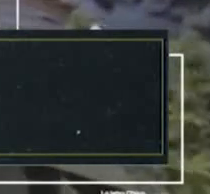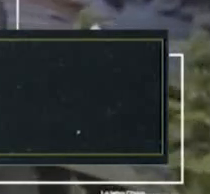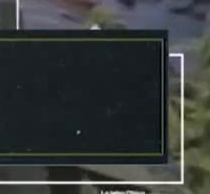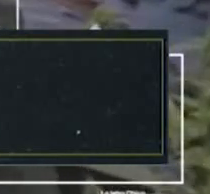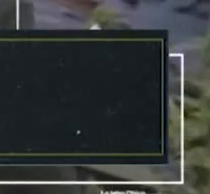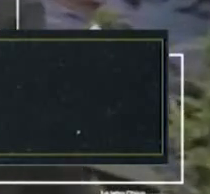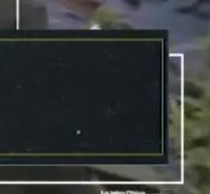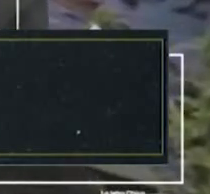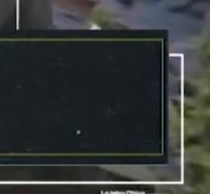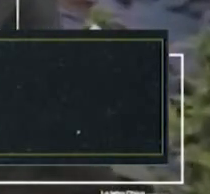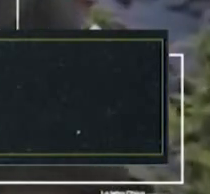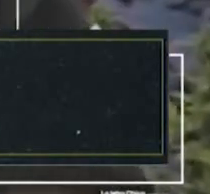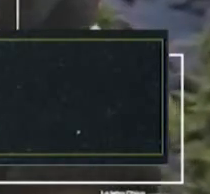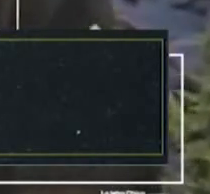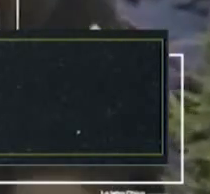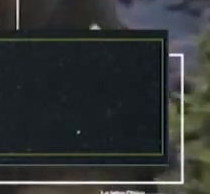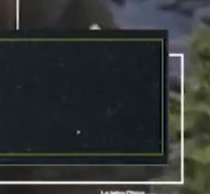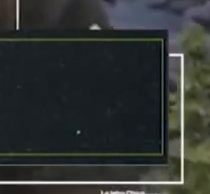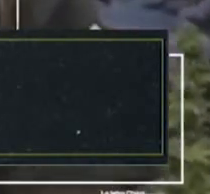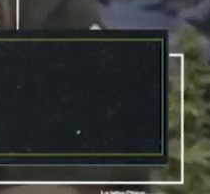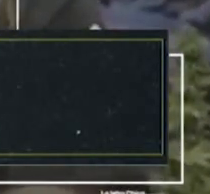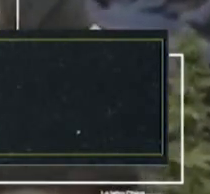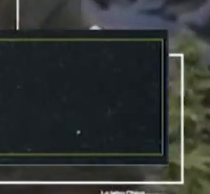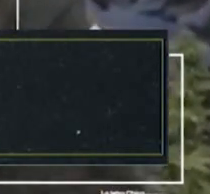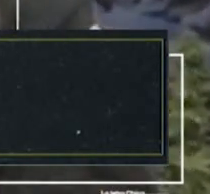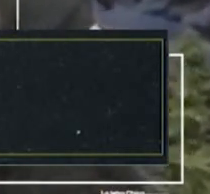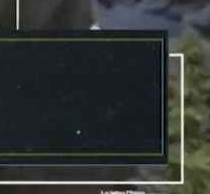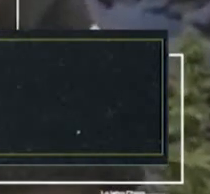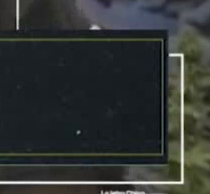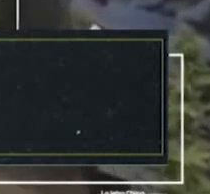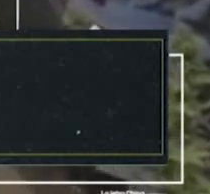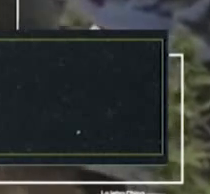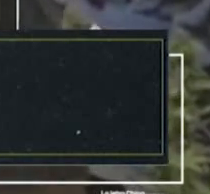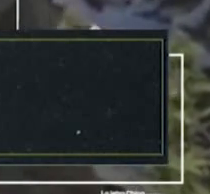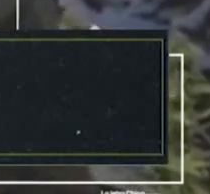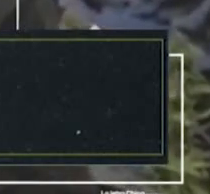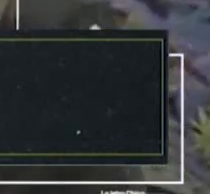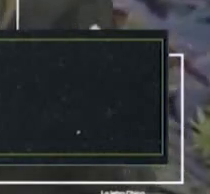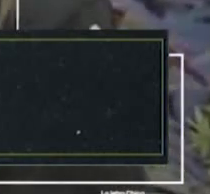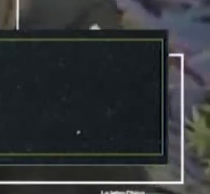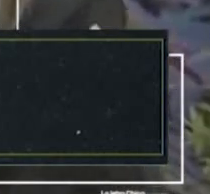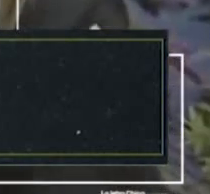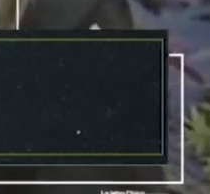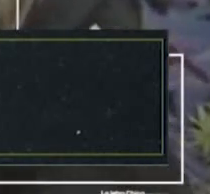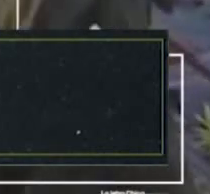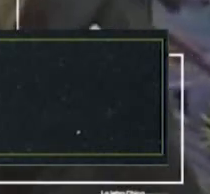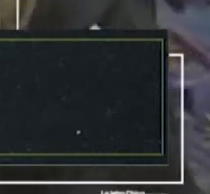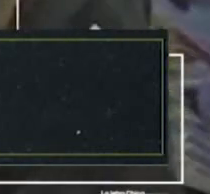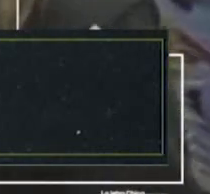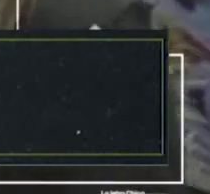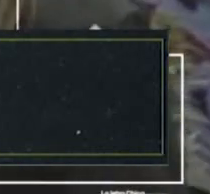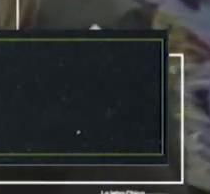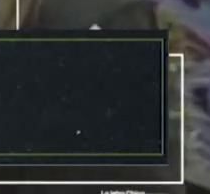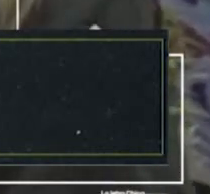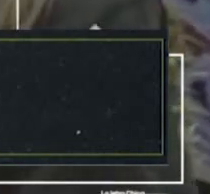Latina estamos perdiendo mucho. Somos el continente más afectado porque somos países productores y la regulación de los mercados es lo mejor